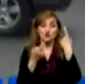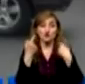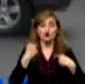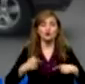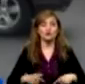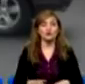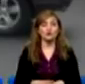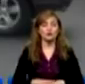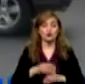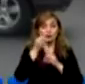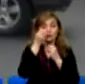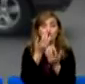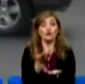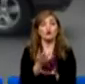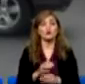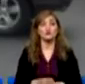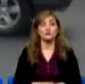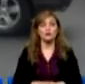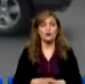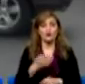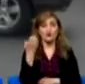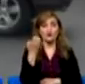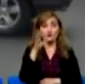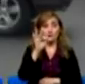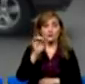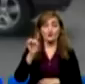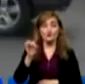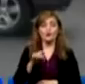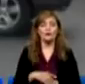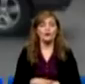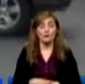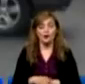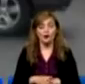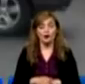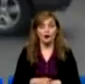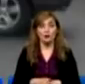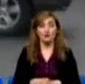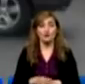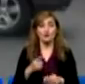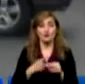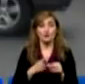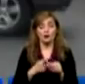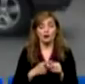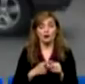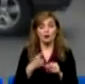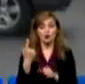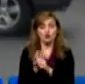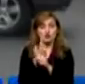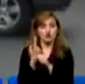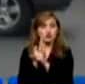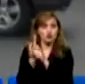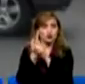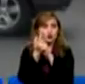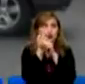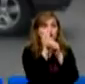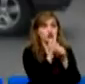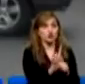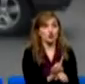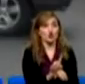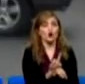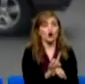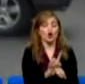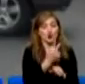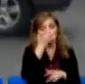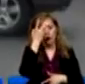De acuerdo con información proporcionada por el EQ911, desde la sala de operaciones de Quito se despacha el helicóptero Argus para el traslado de